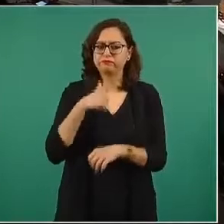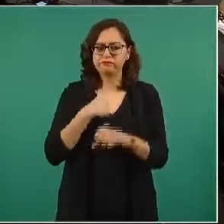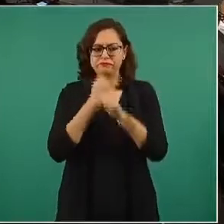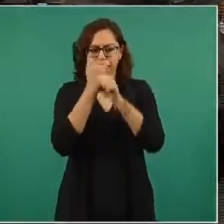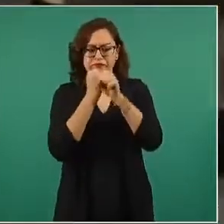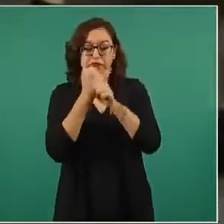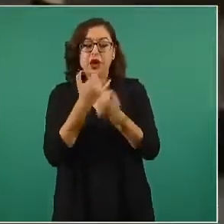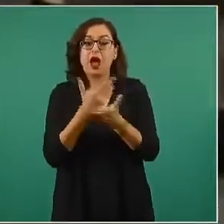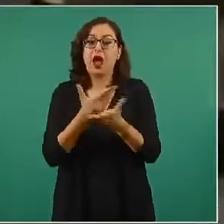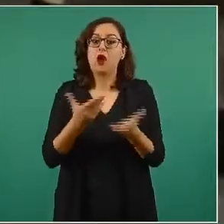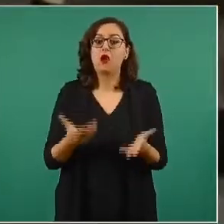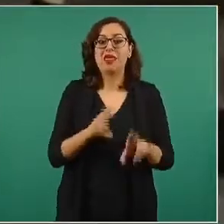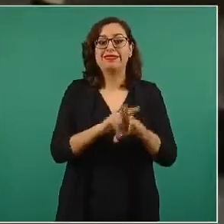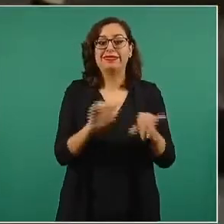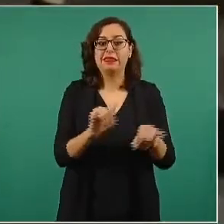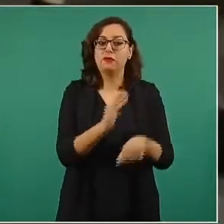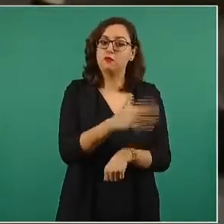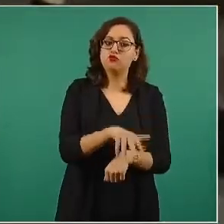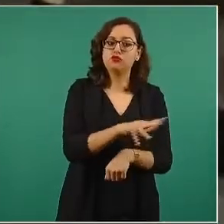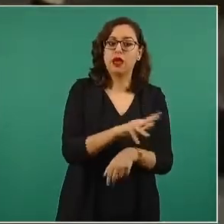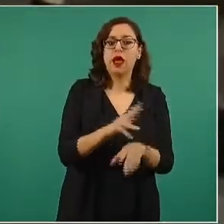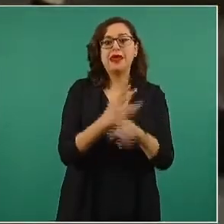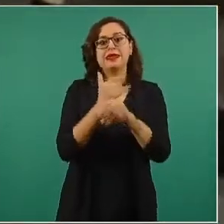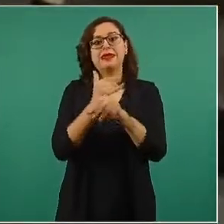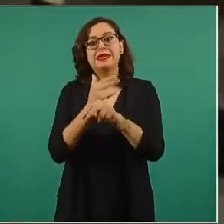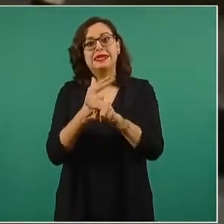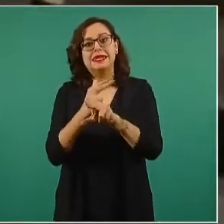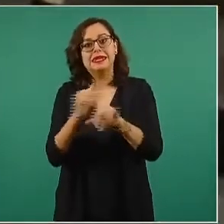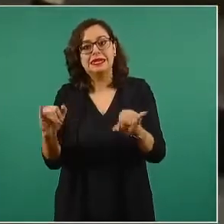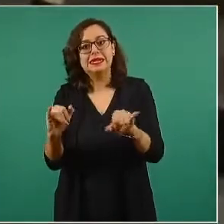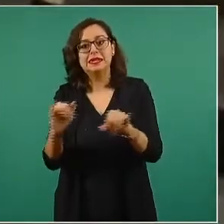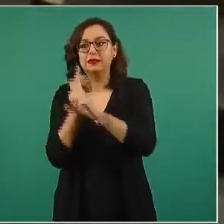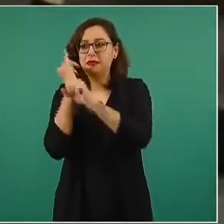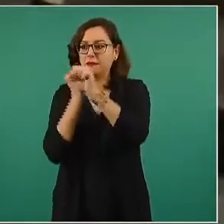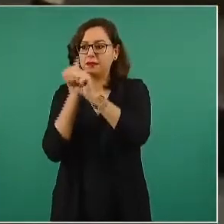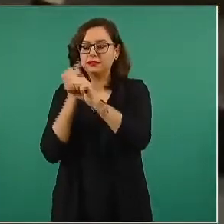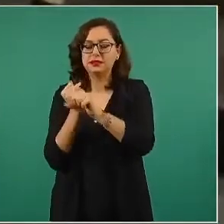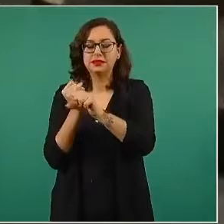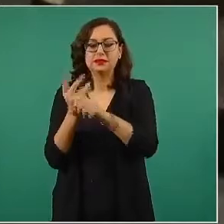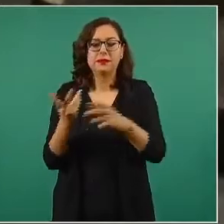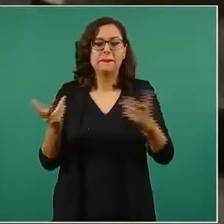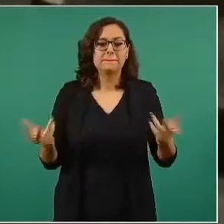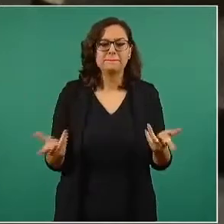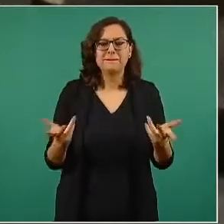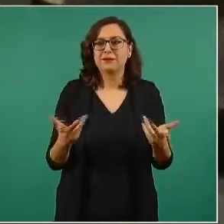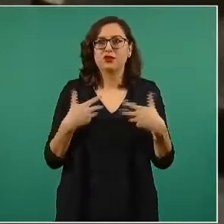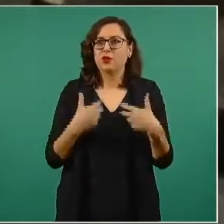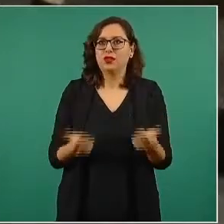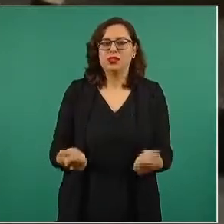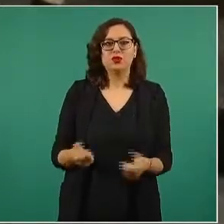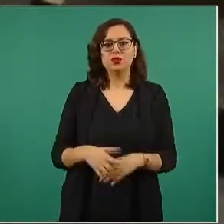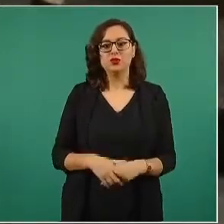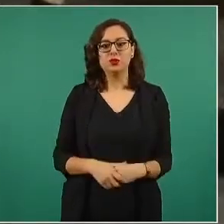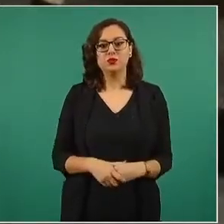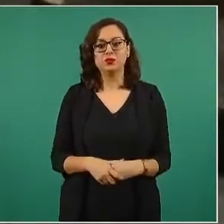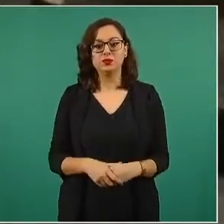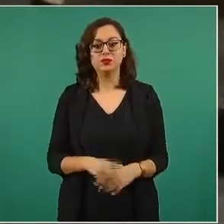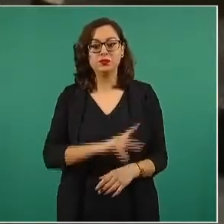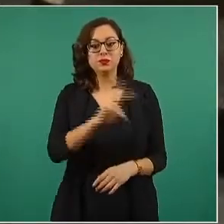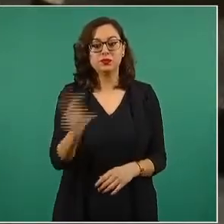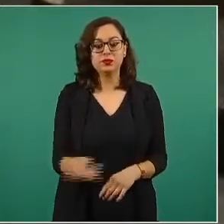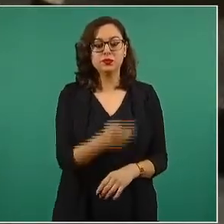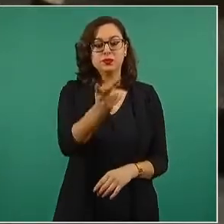ni va a buscar ni va a investigar. Y no entiendo, la pregunta es, presidente, ¿por qué